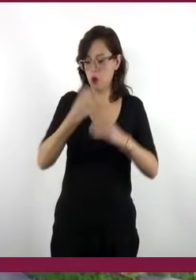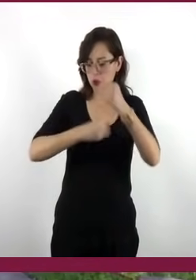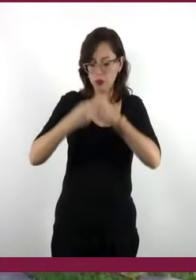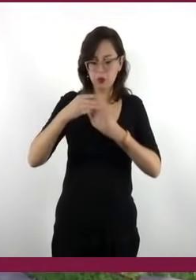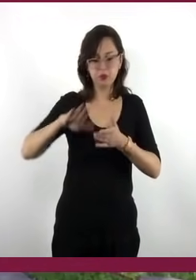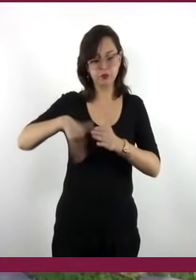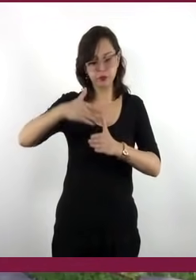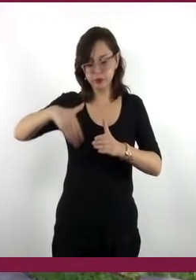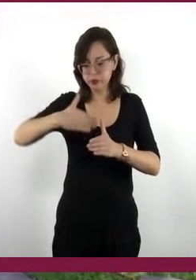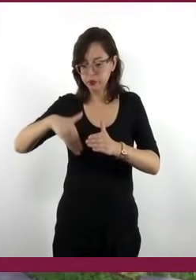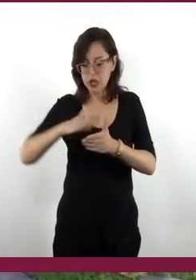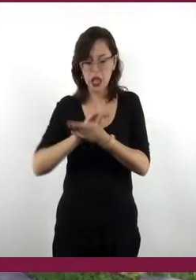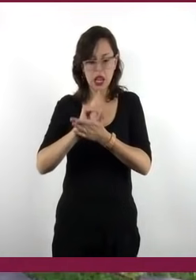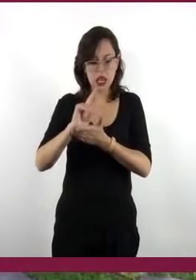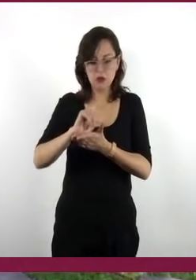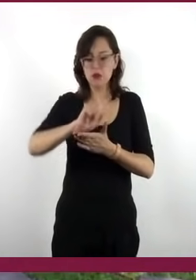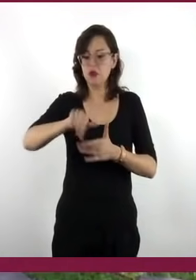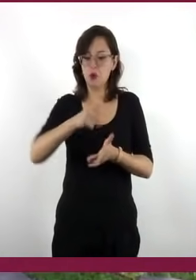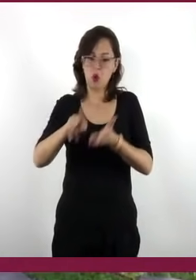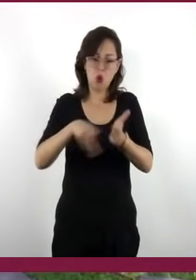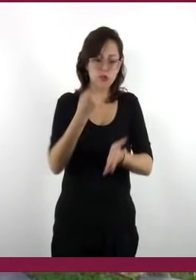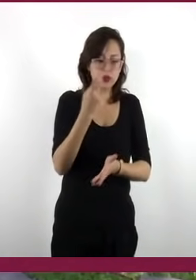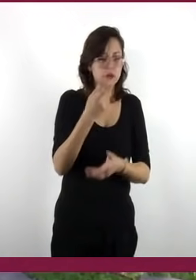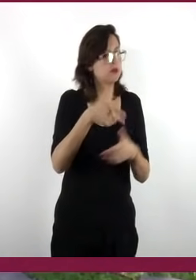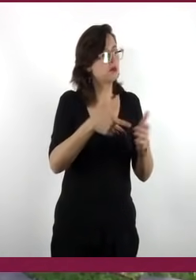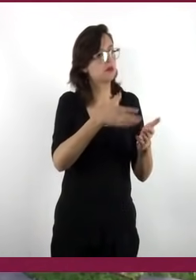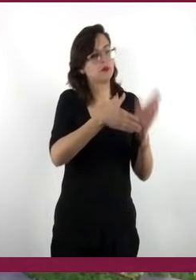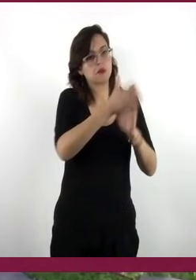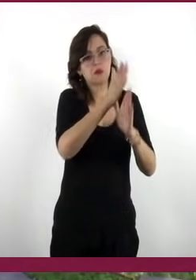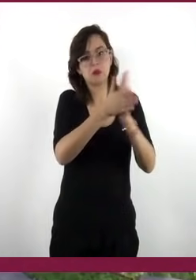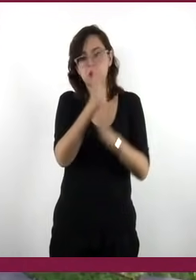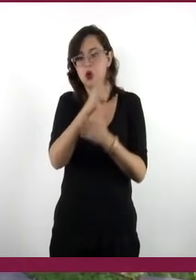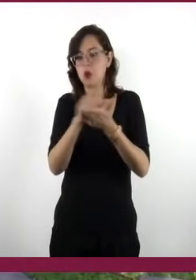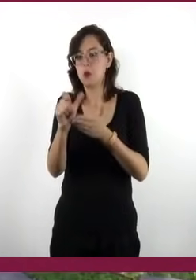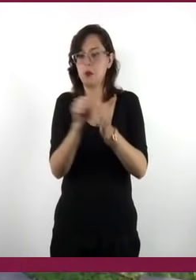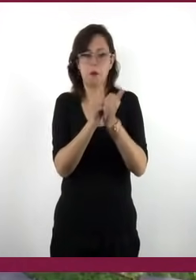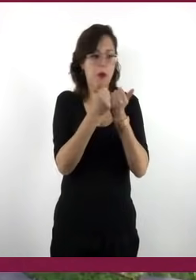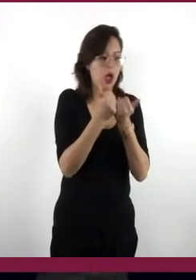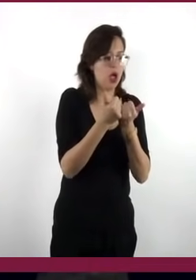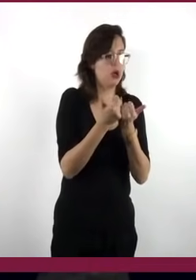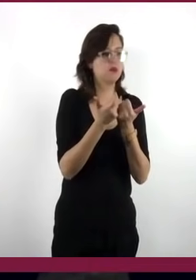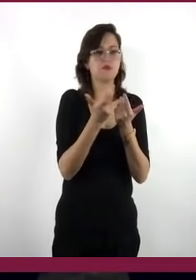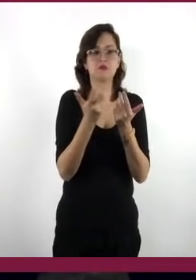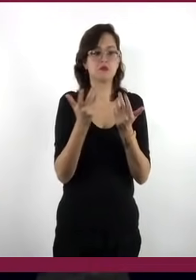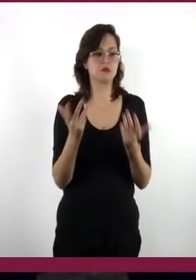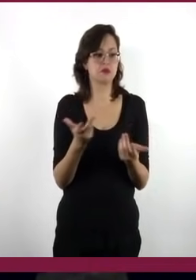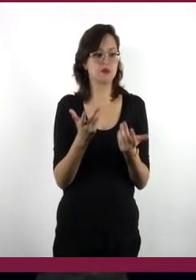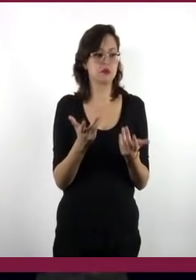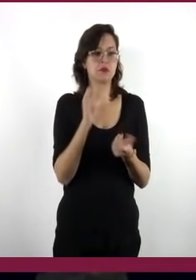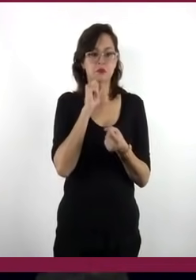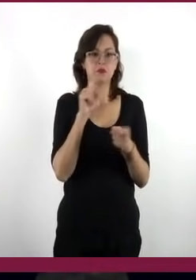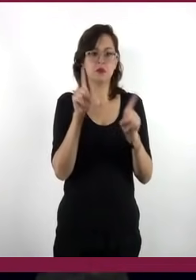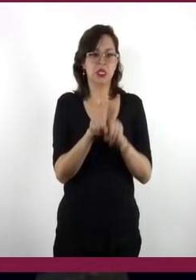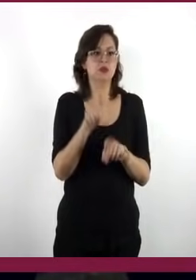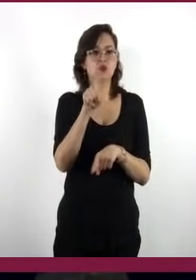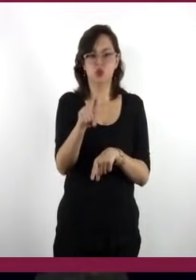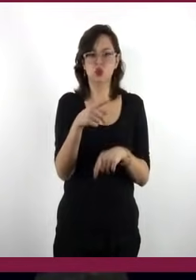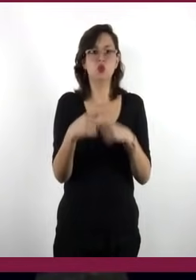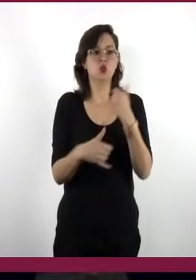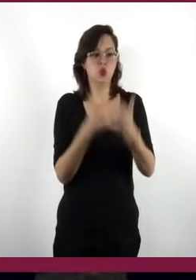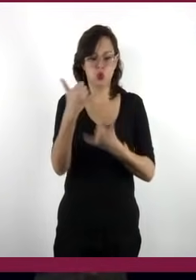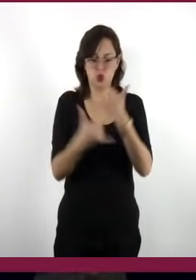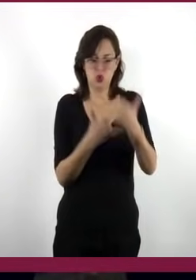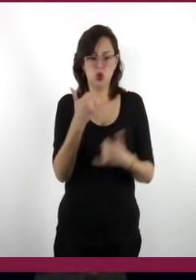y vuelves a usar ese topper cuando vuelvas a ir al súper, a cualquier súper, a una panadería. O incluso cuando vayas a jugueterías,